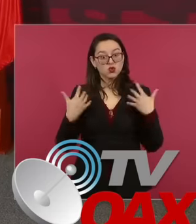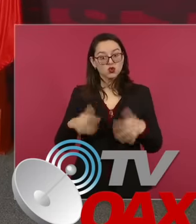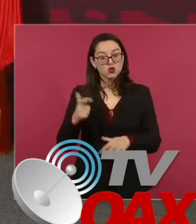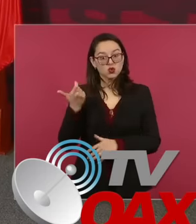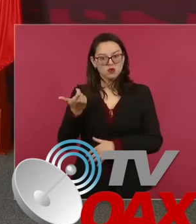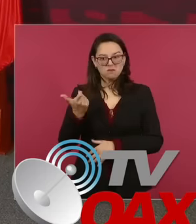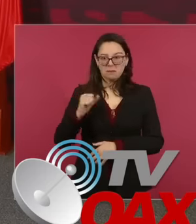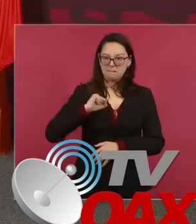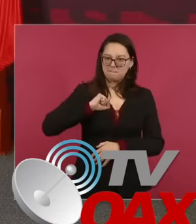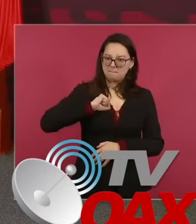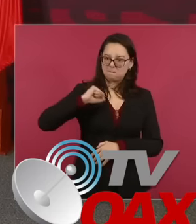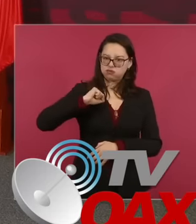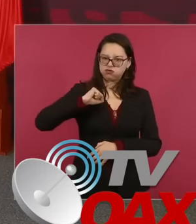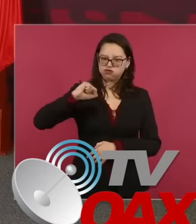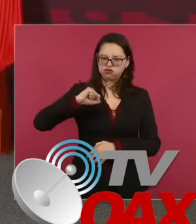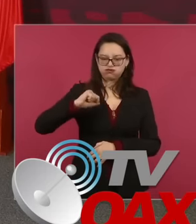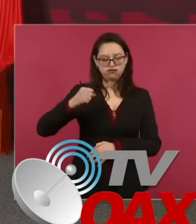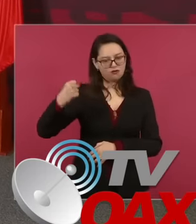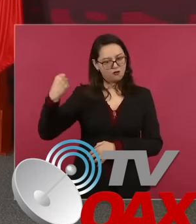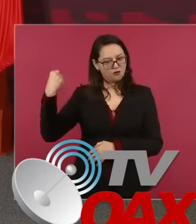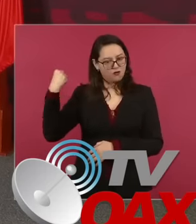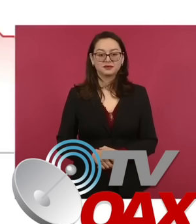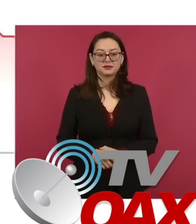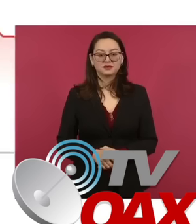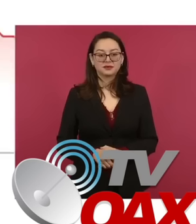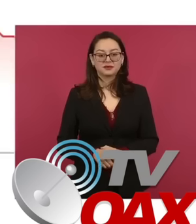Superpeso. Fortachón.